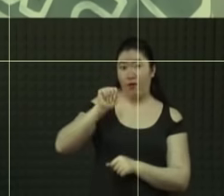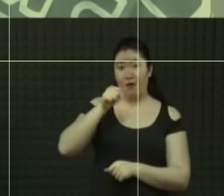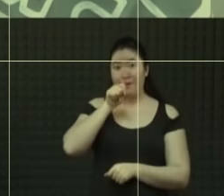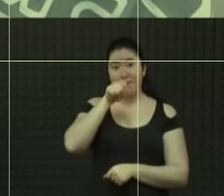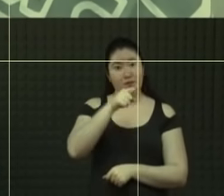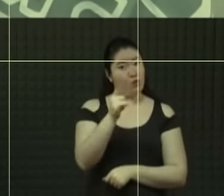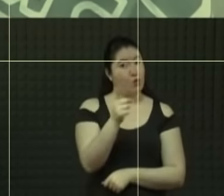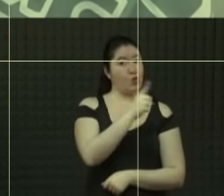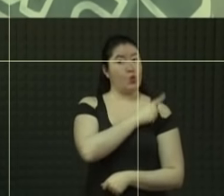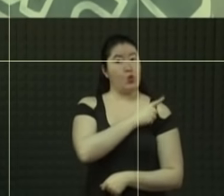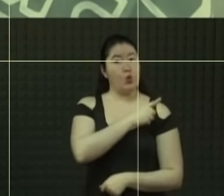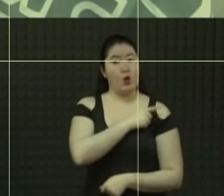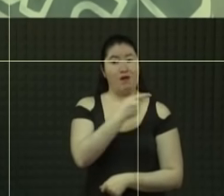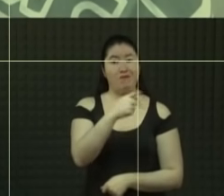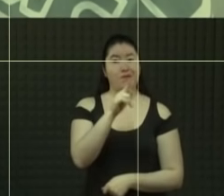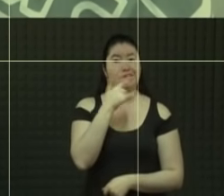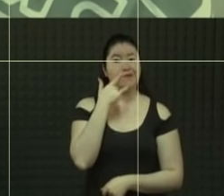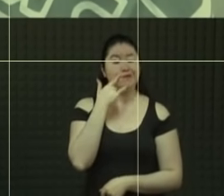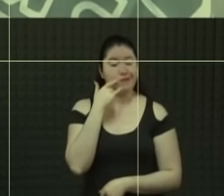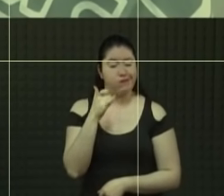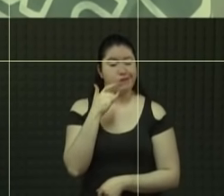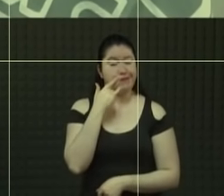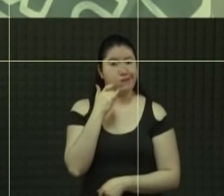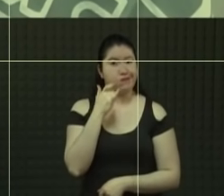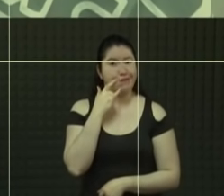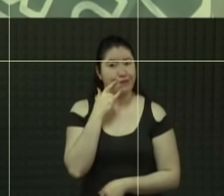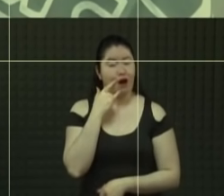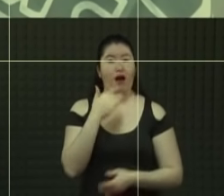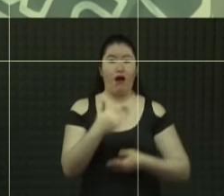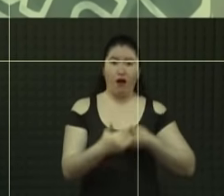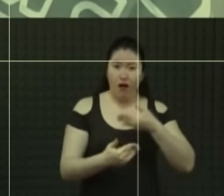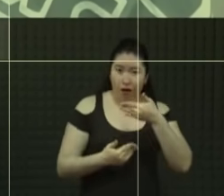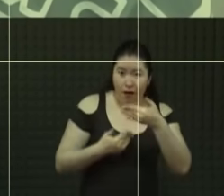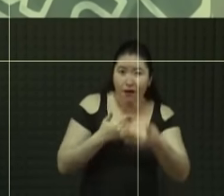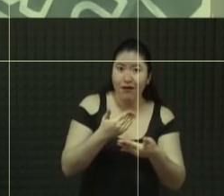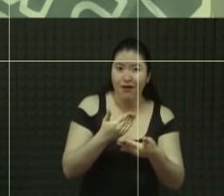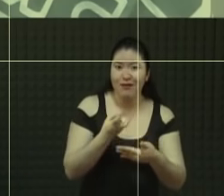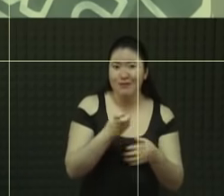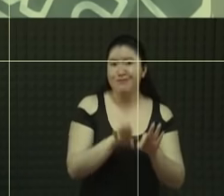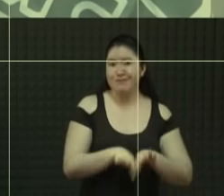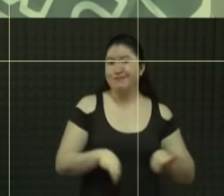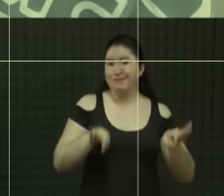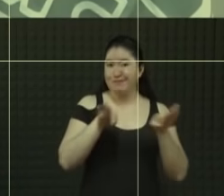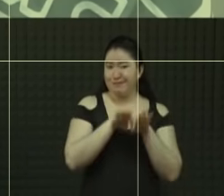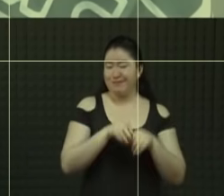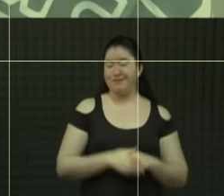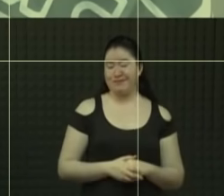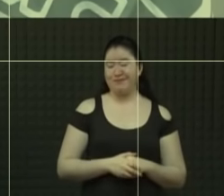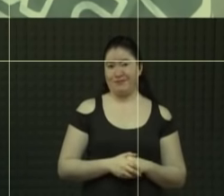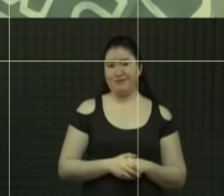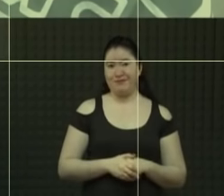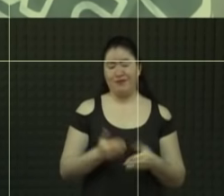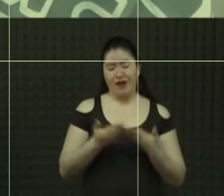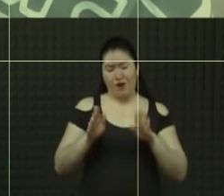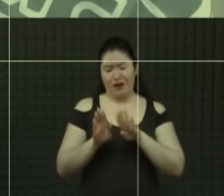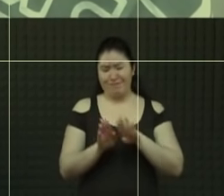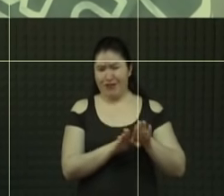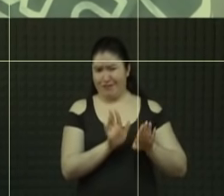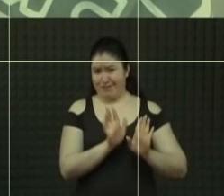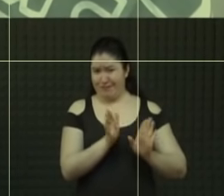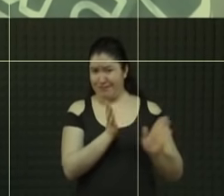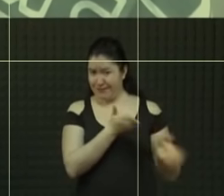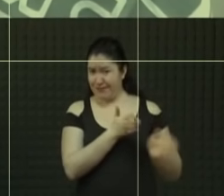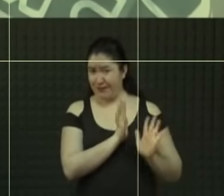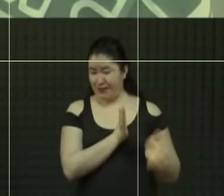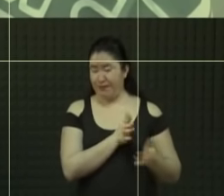méritos propios. Y eso es fundamental. Y por otro lado, decir también que, como lo he dicho en